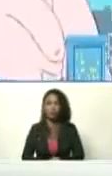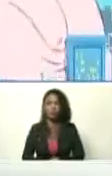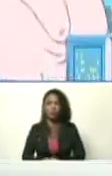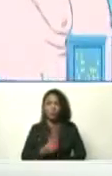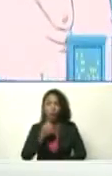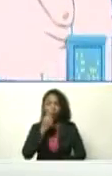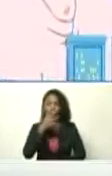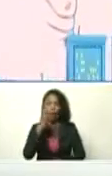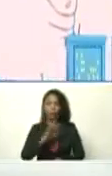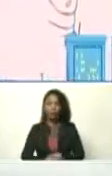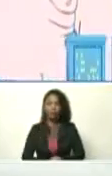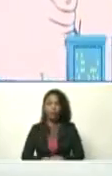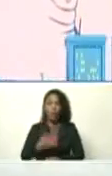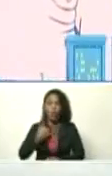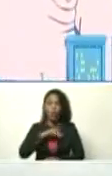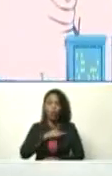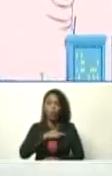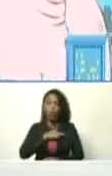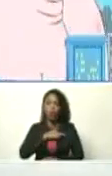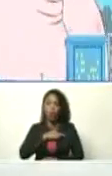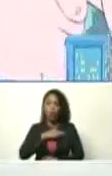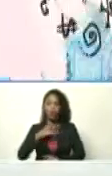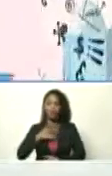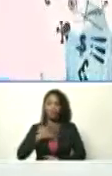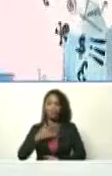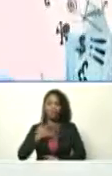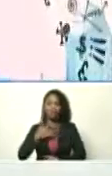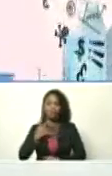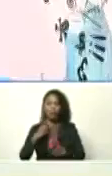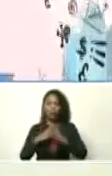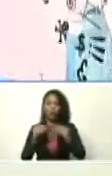Bueno, nosotros somos todos sentimientos.